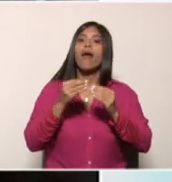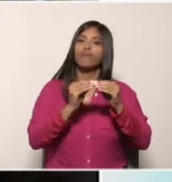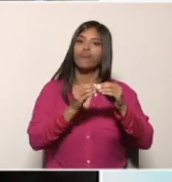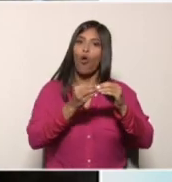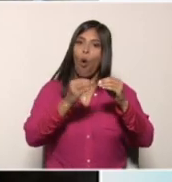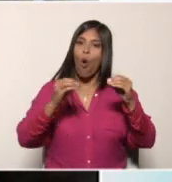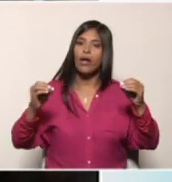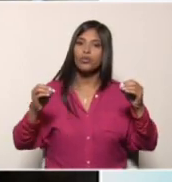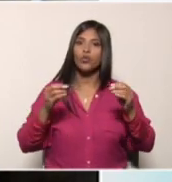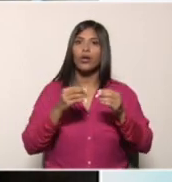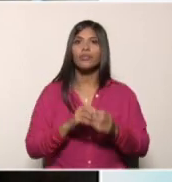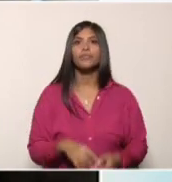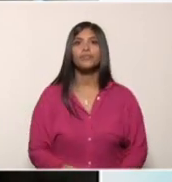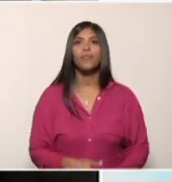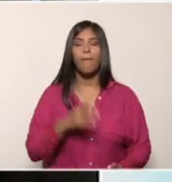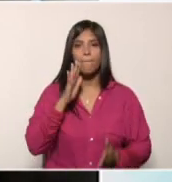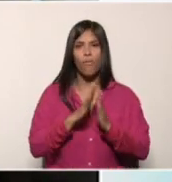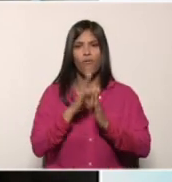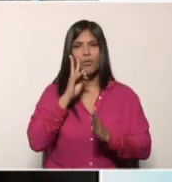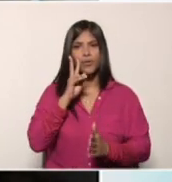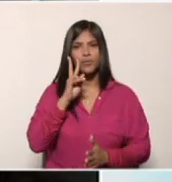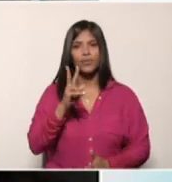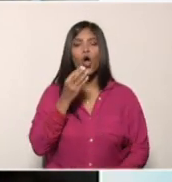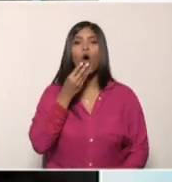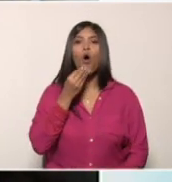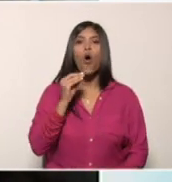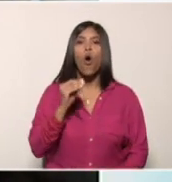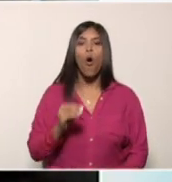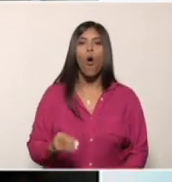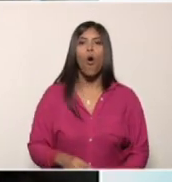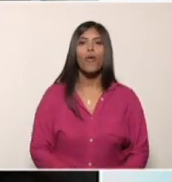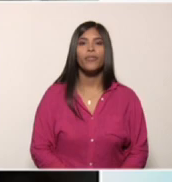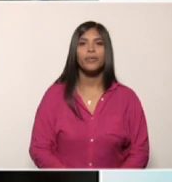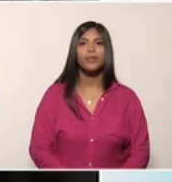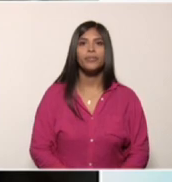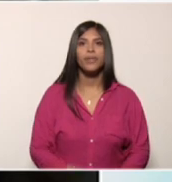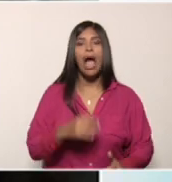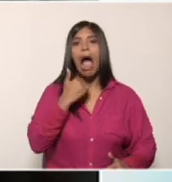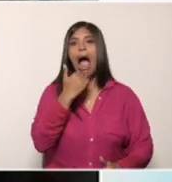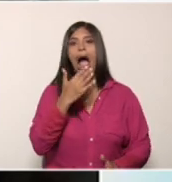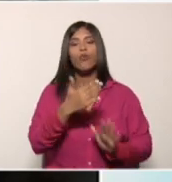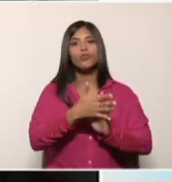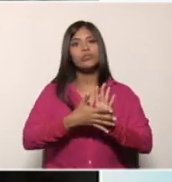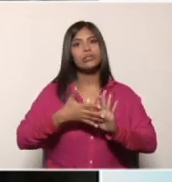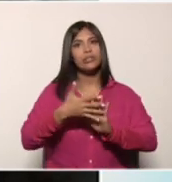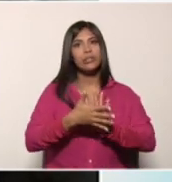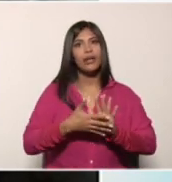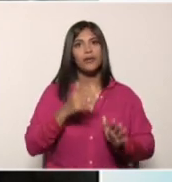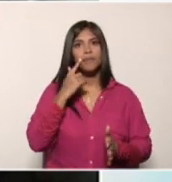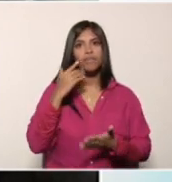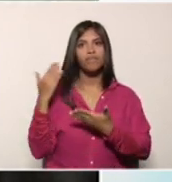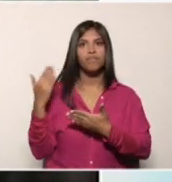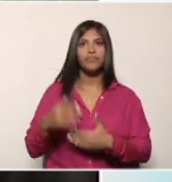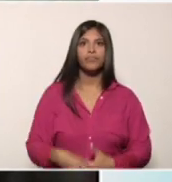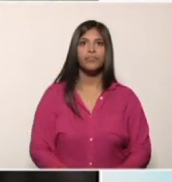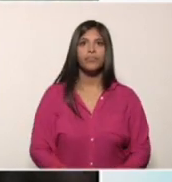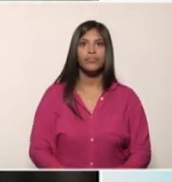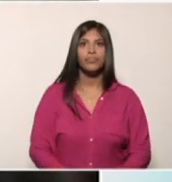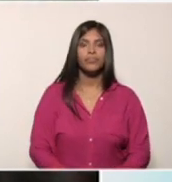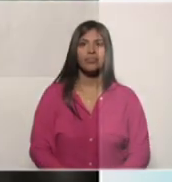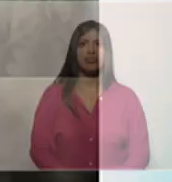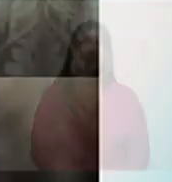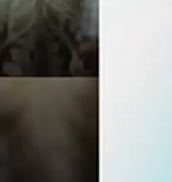oraciones. No te la pierdas. Veamos entonces a la joven Marilyn de algunas señas que nos va a explicar.